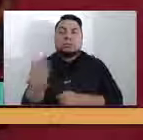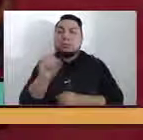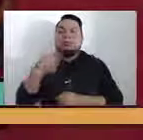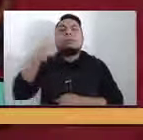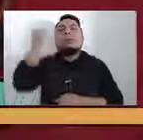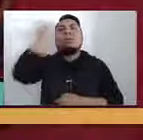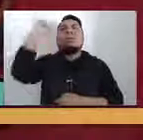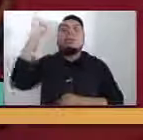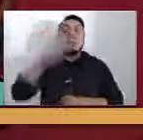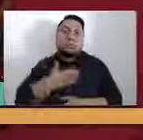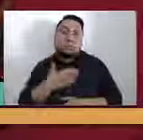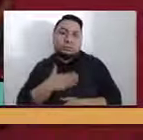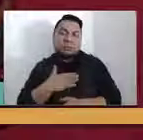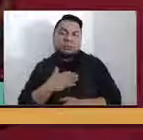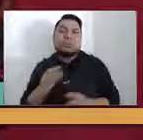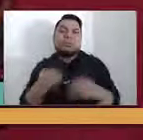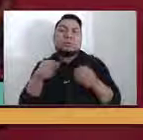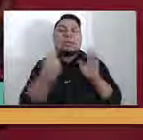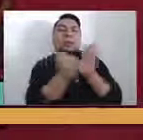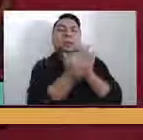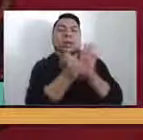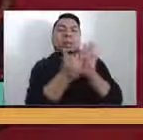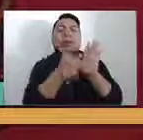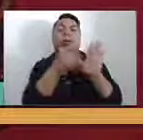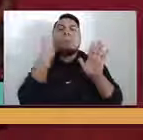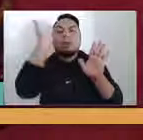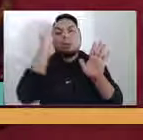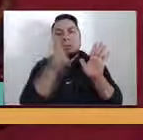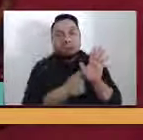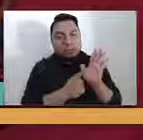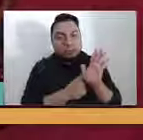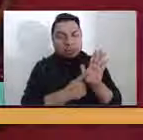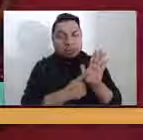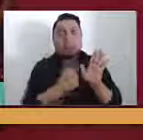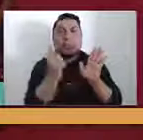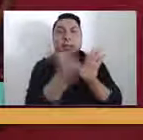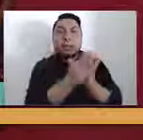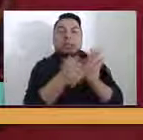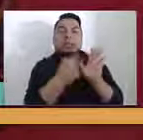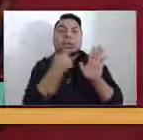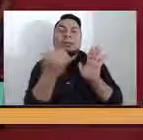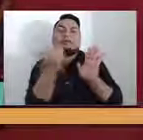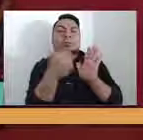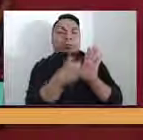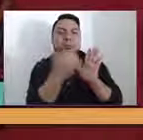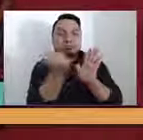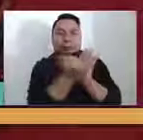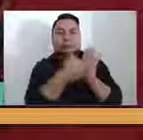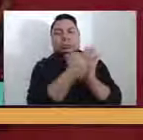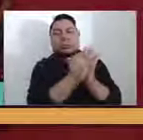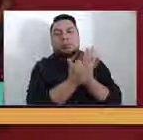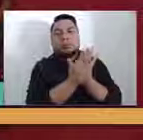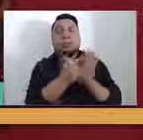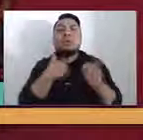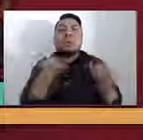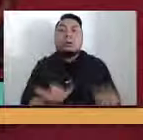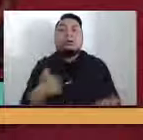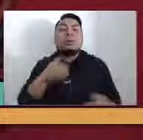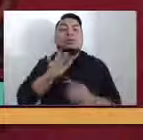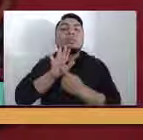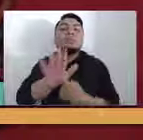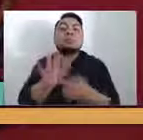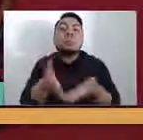ocurrido a nosotros, sino porque la ley lo manda. Eso está establecido en la ley. Y le voy a mostrar